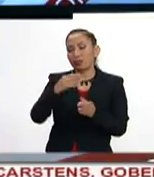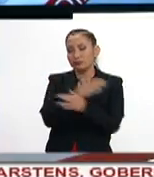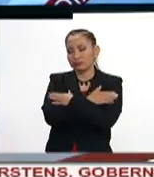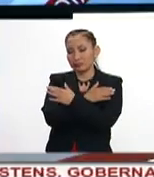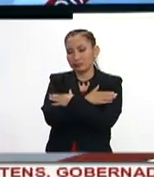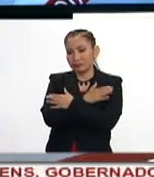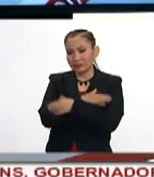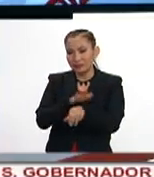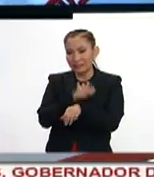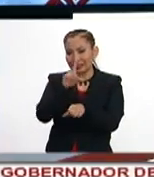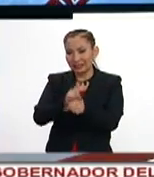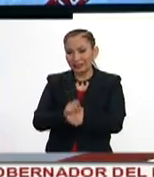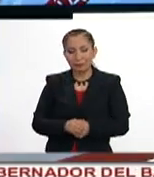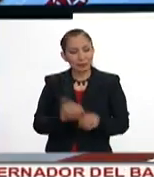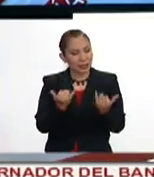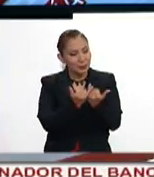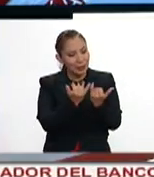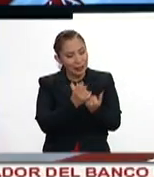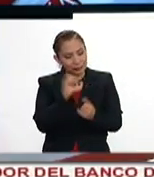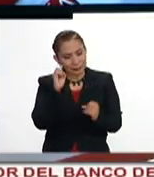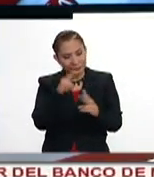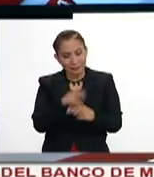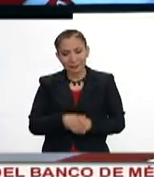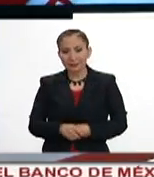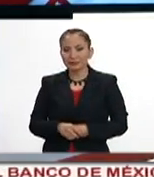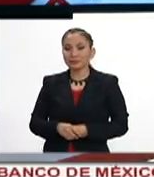fuerte abrazo y excelente día. Igualmente, hasta luego.